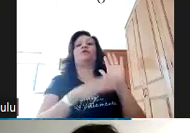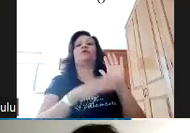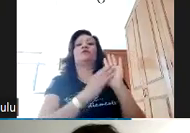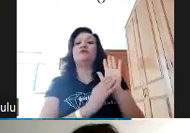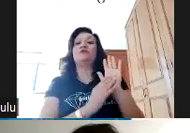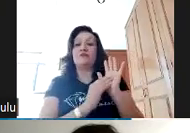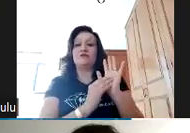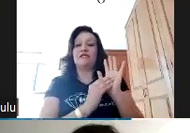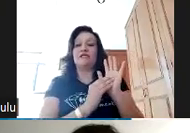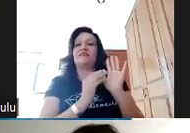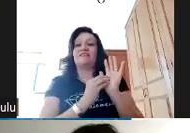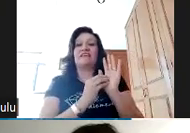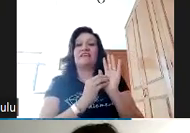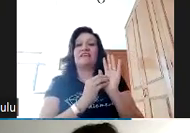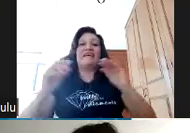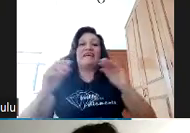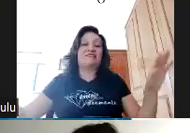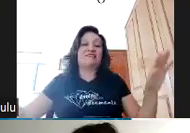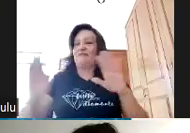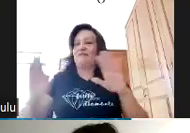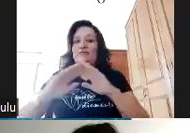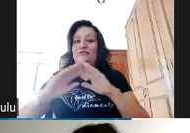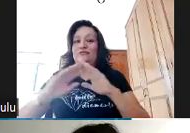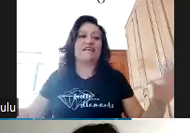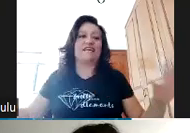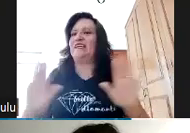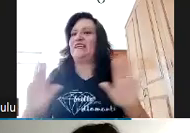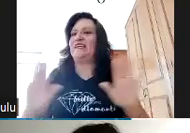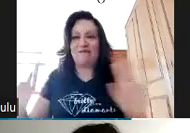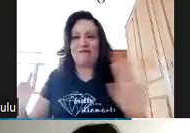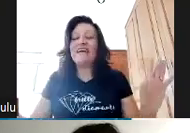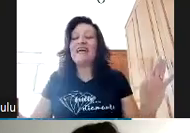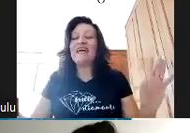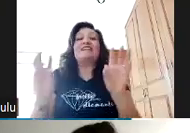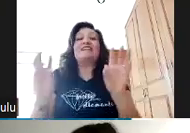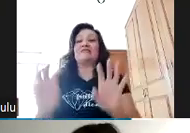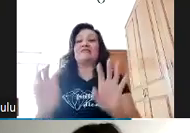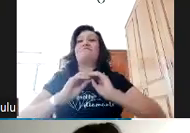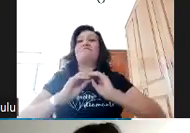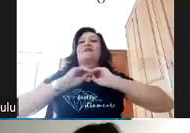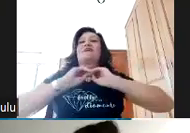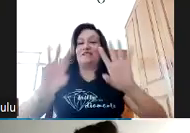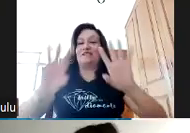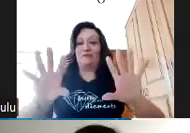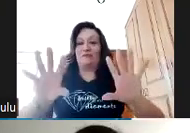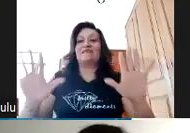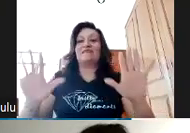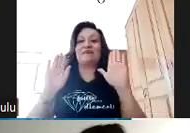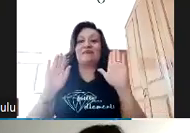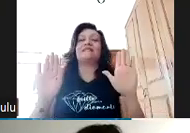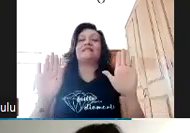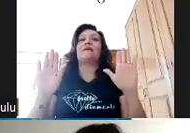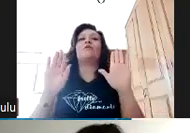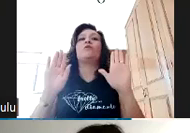producto o de tu negocio y te dice este negocio está genial es nada más va por el dinero y